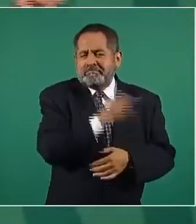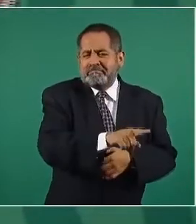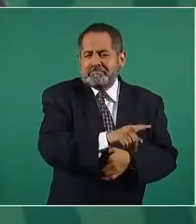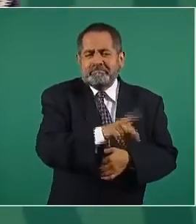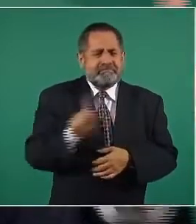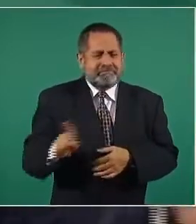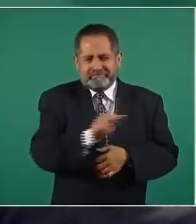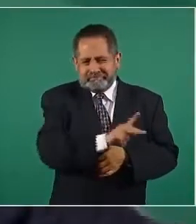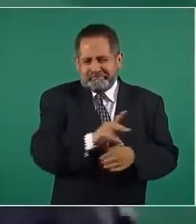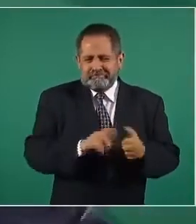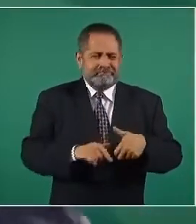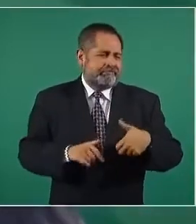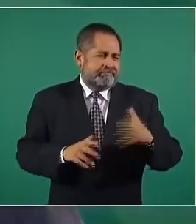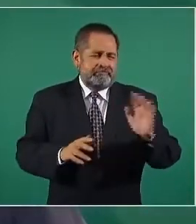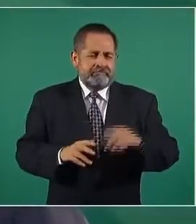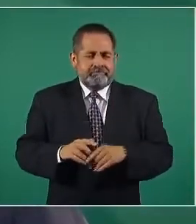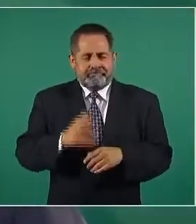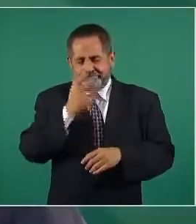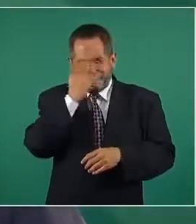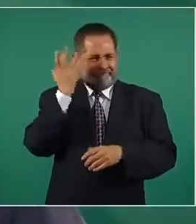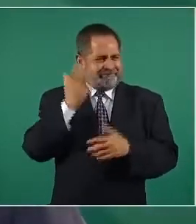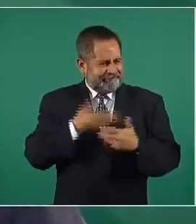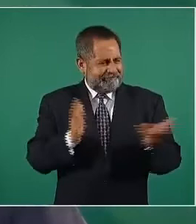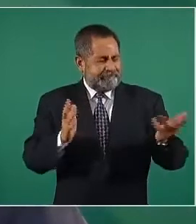Entonces, todo esto del espionaje,